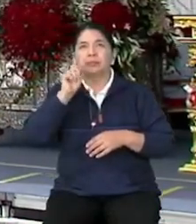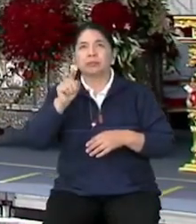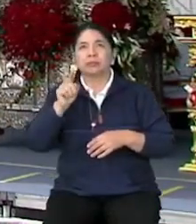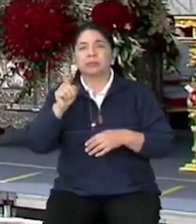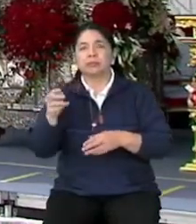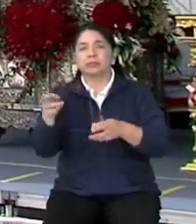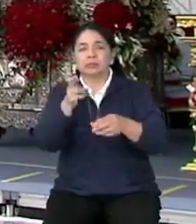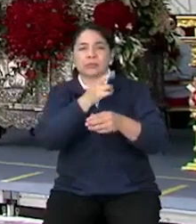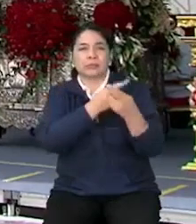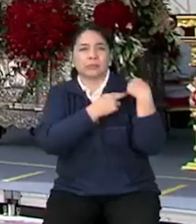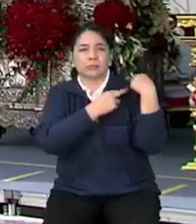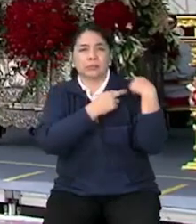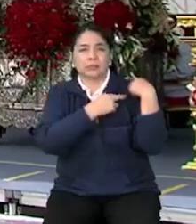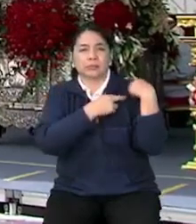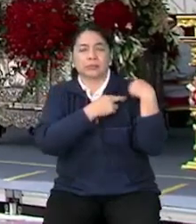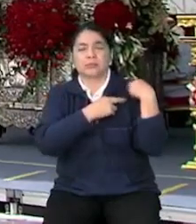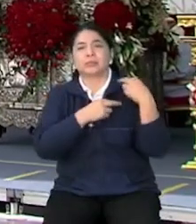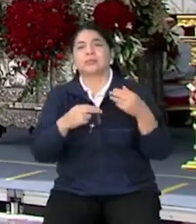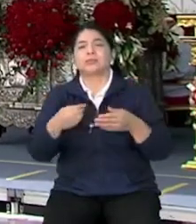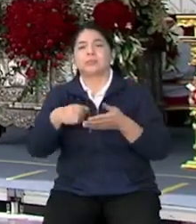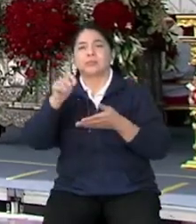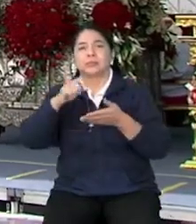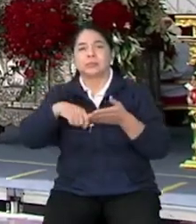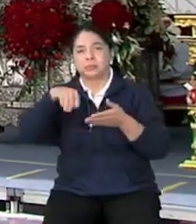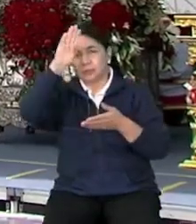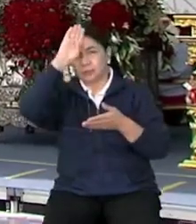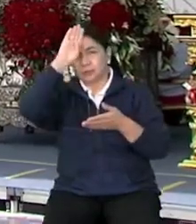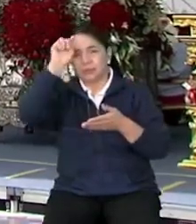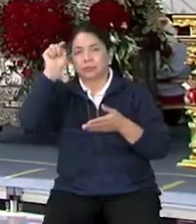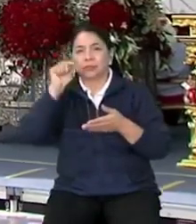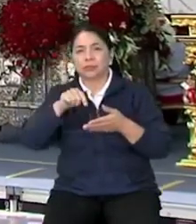pontificio para este congreso eucarístico